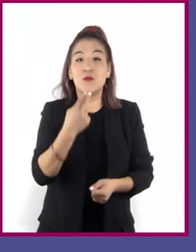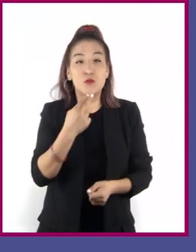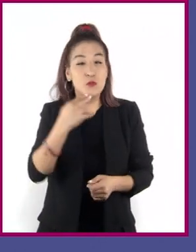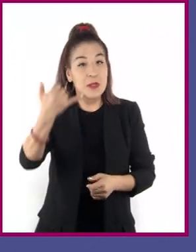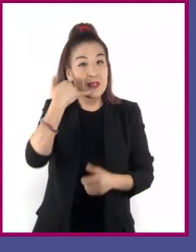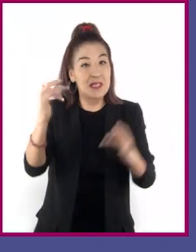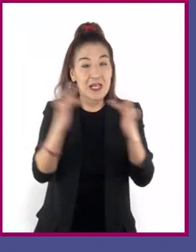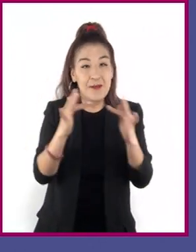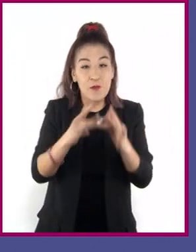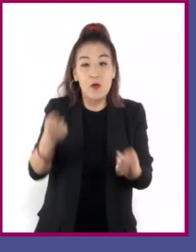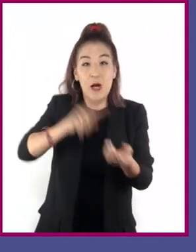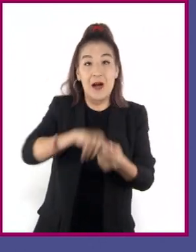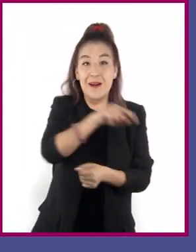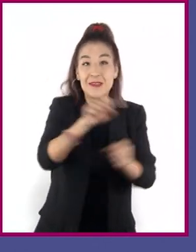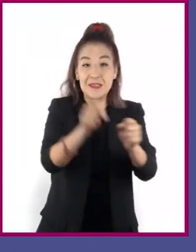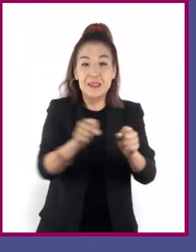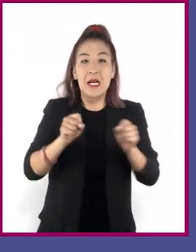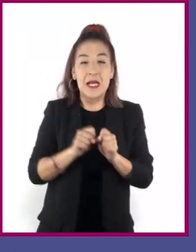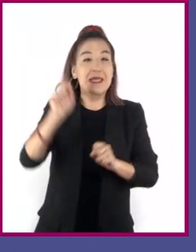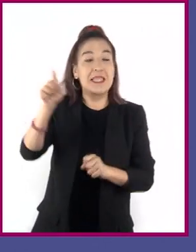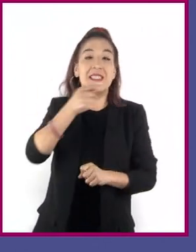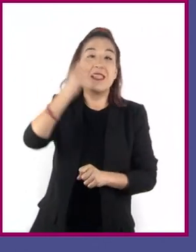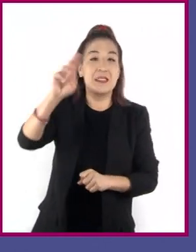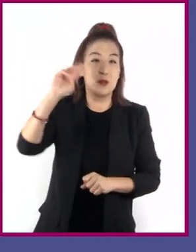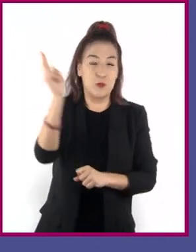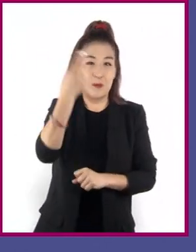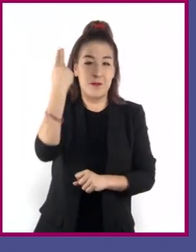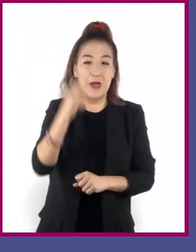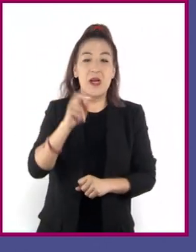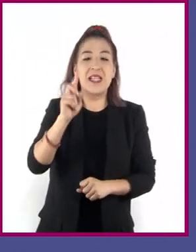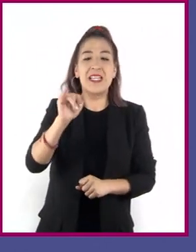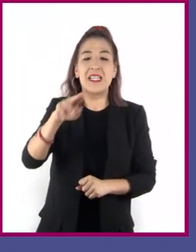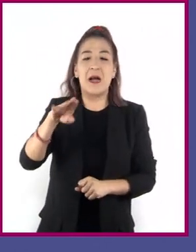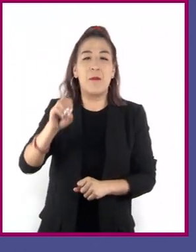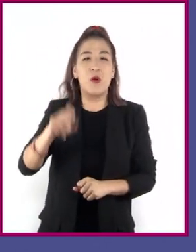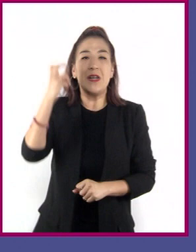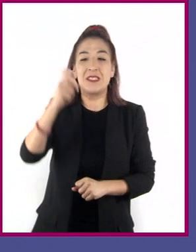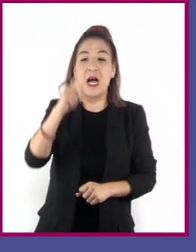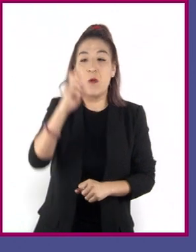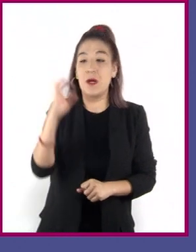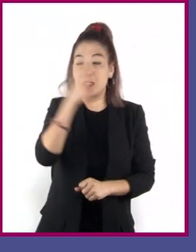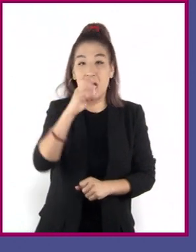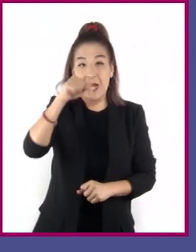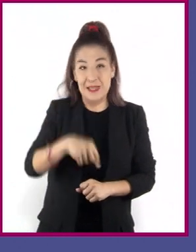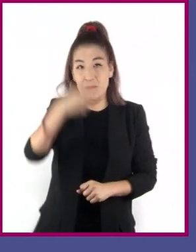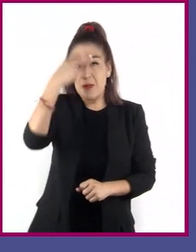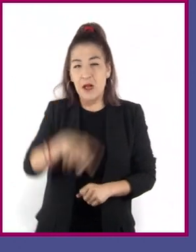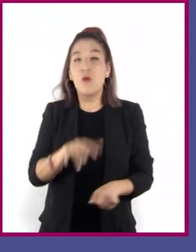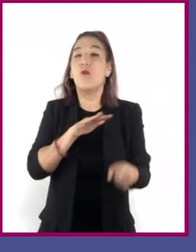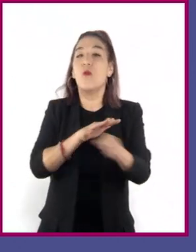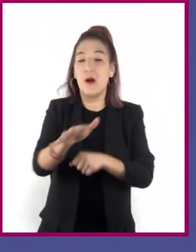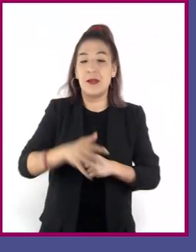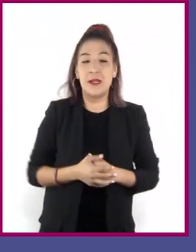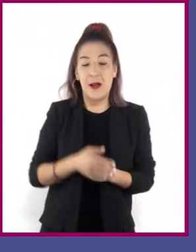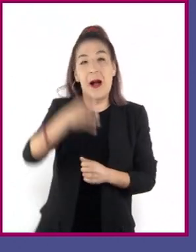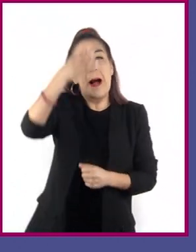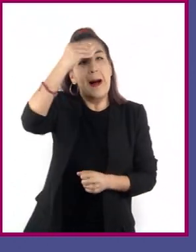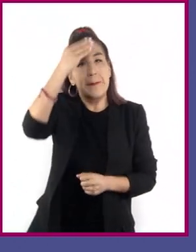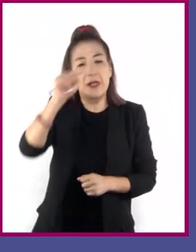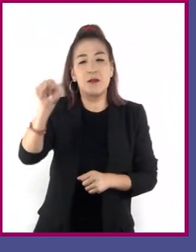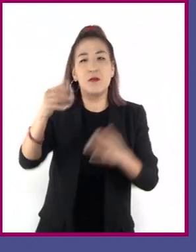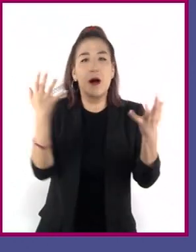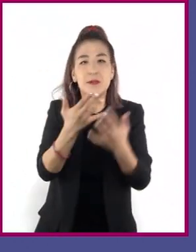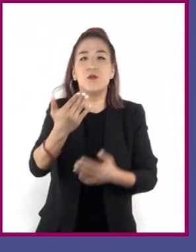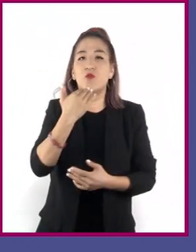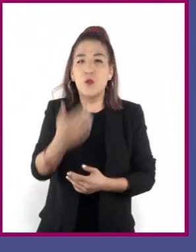en el salón según la universidad dinamo en aguascalientes méxico son aprender a hacer un buen